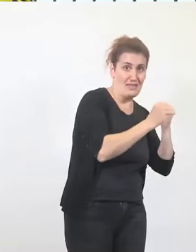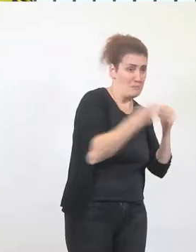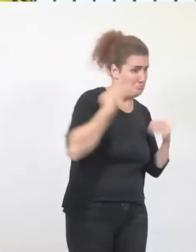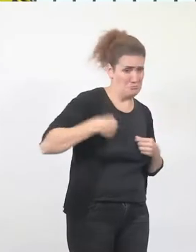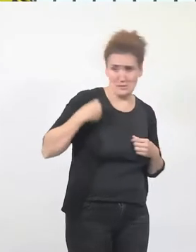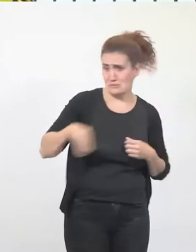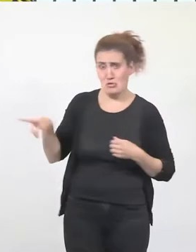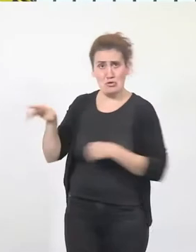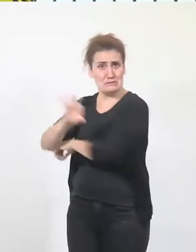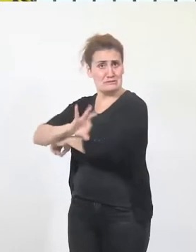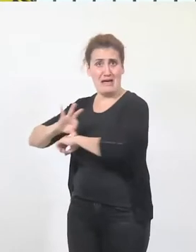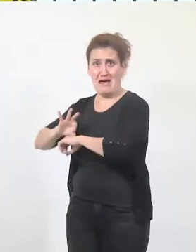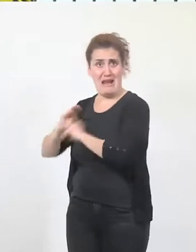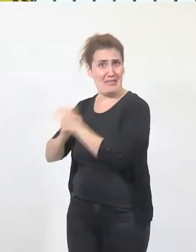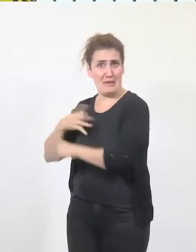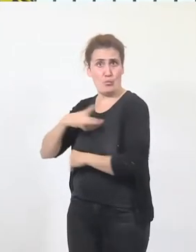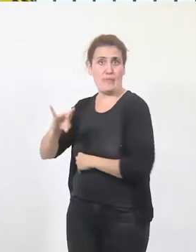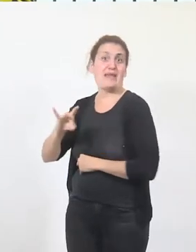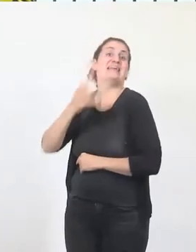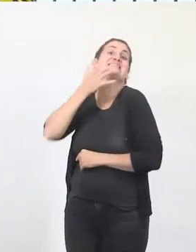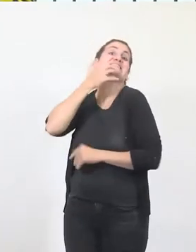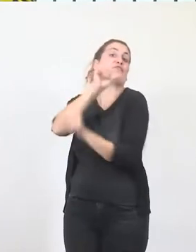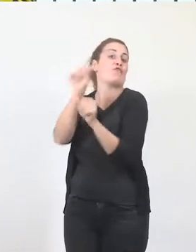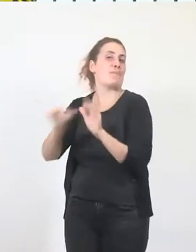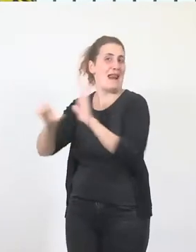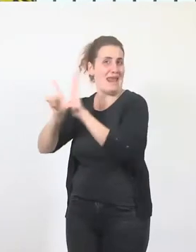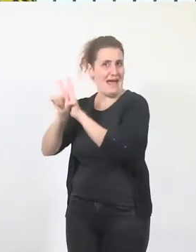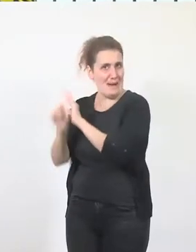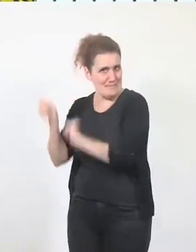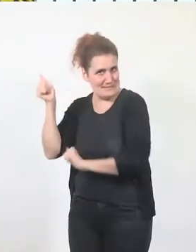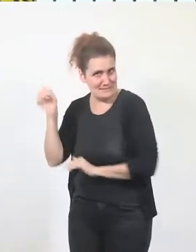árabes, de una forma más legal.